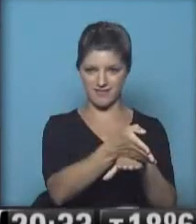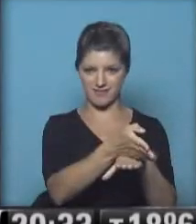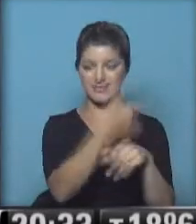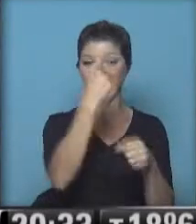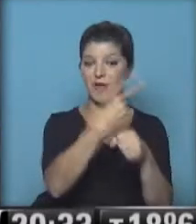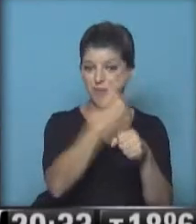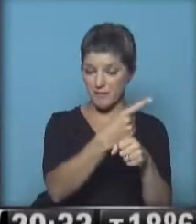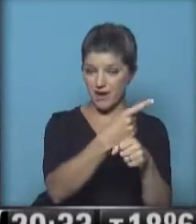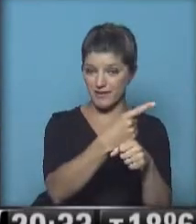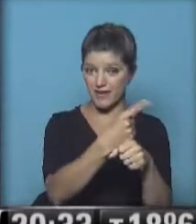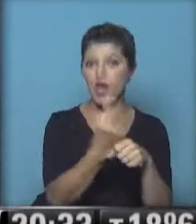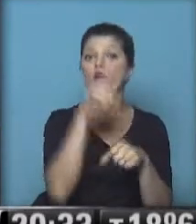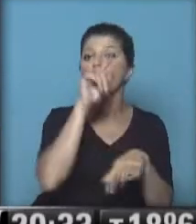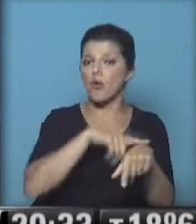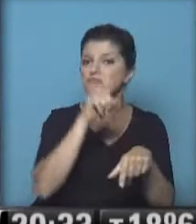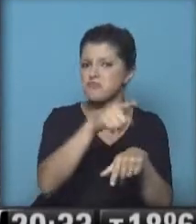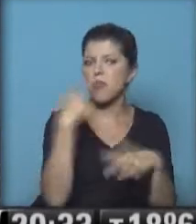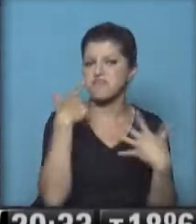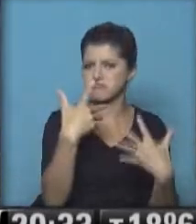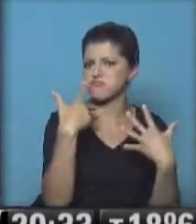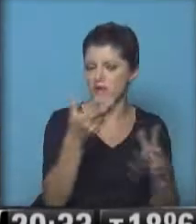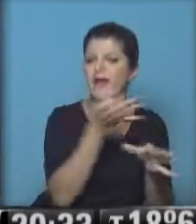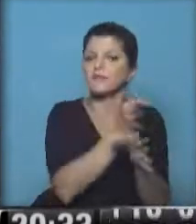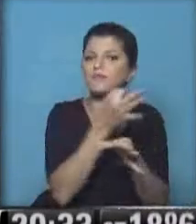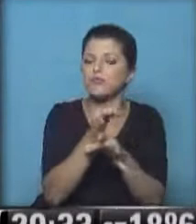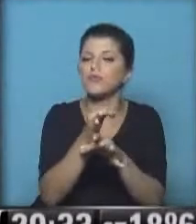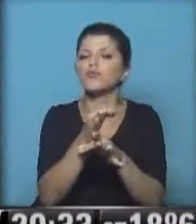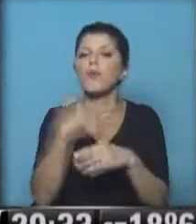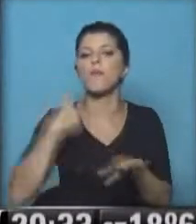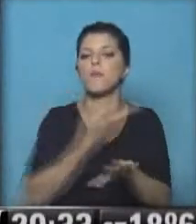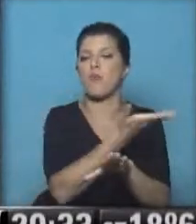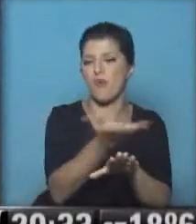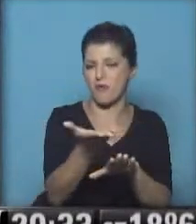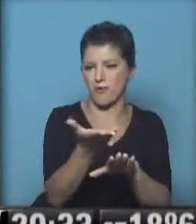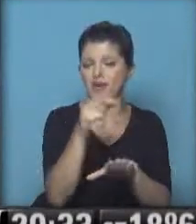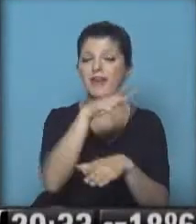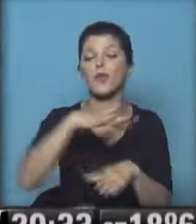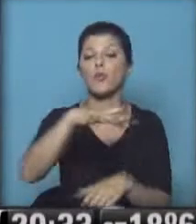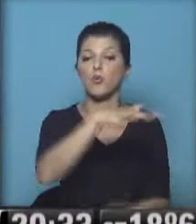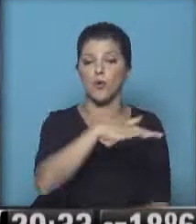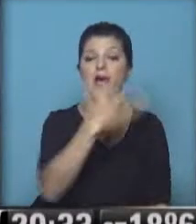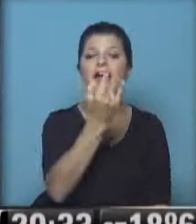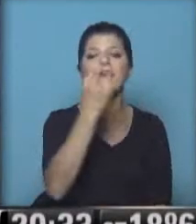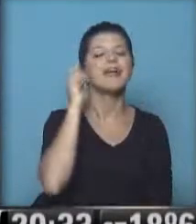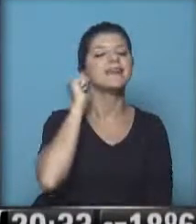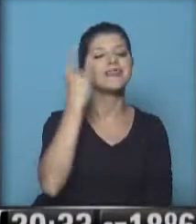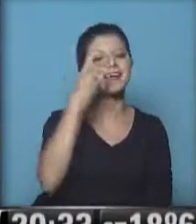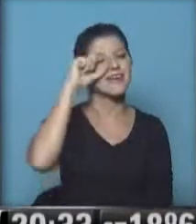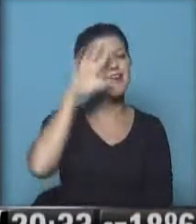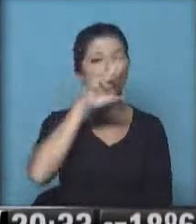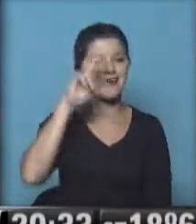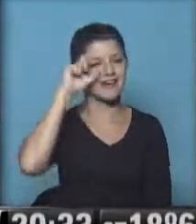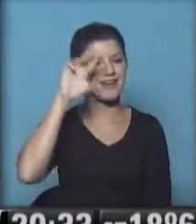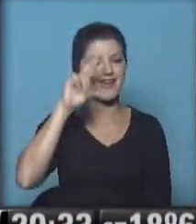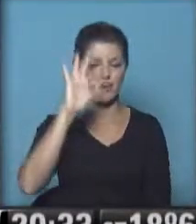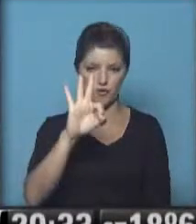primaria, con una larga tradición de educación popular justamente en el estado de Guerrero. Los datos que